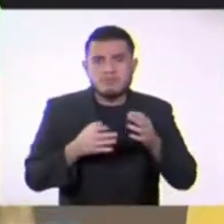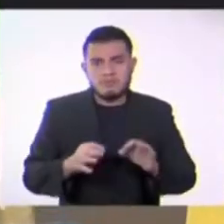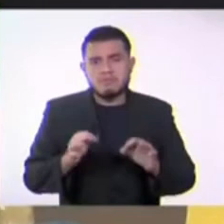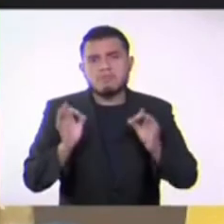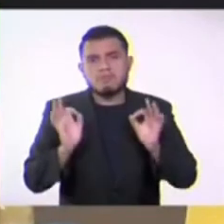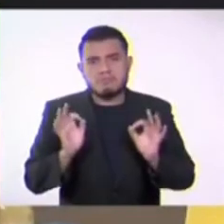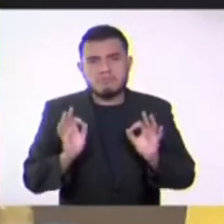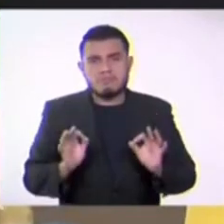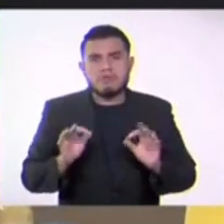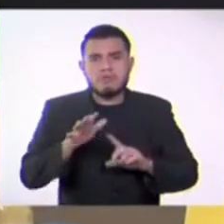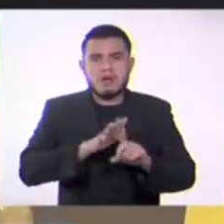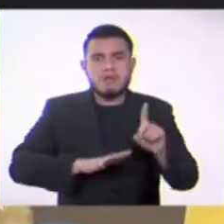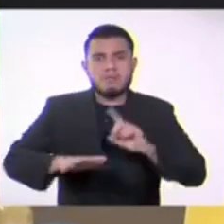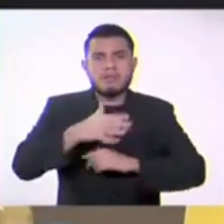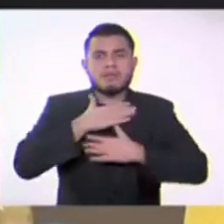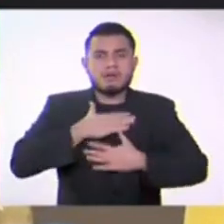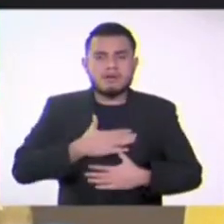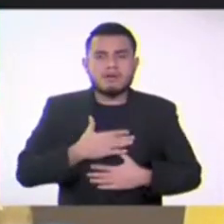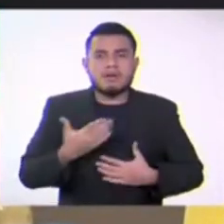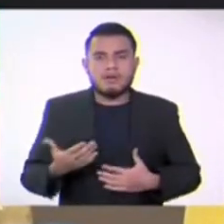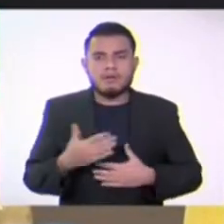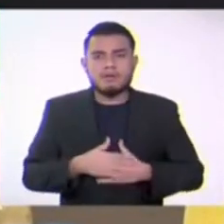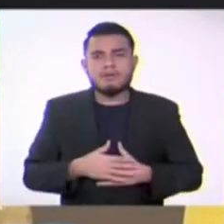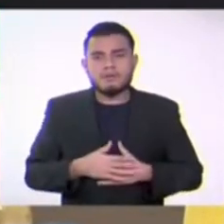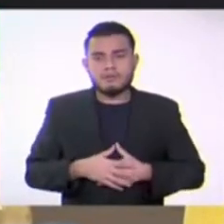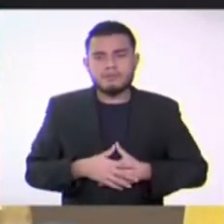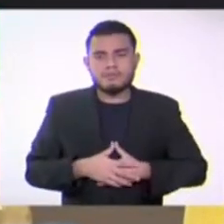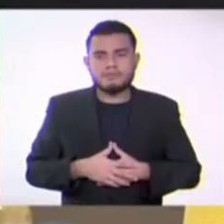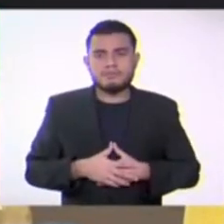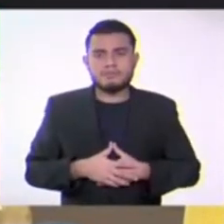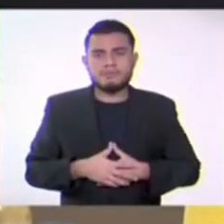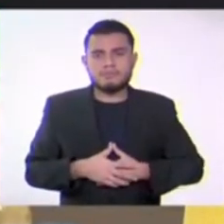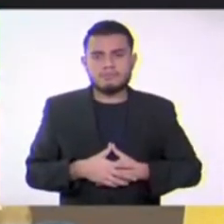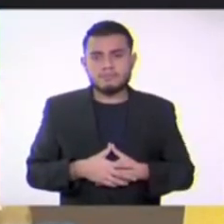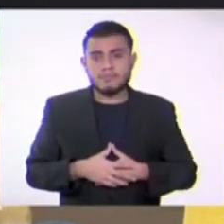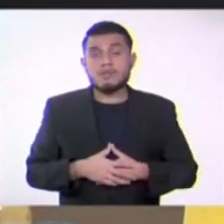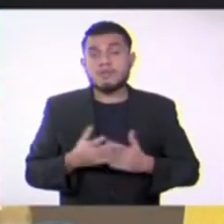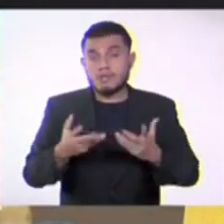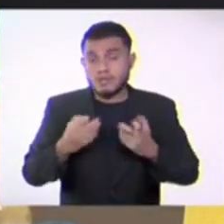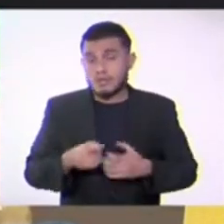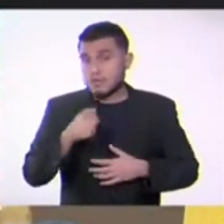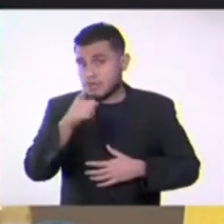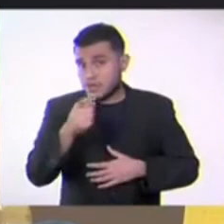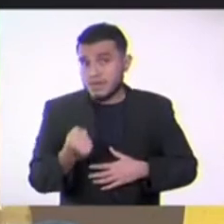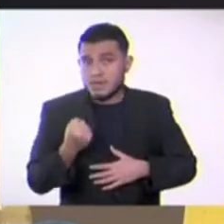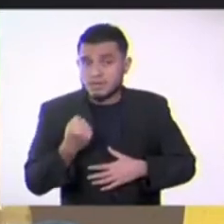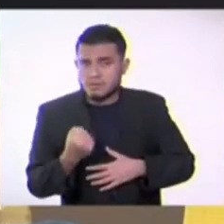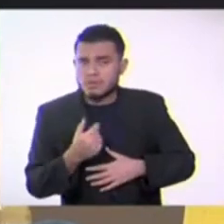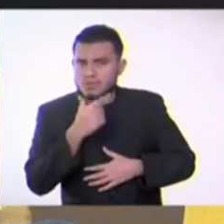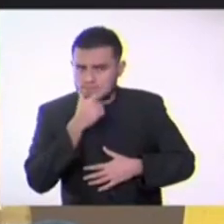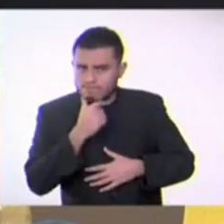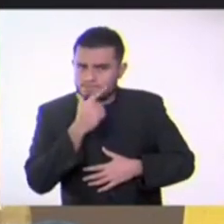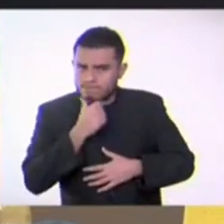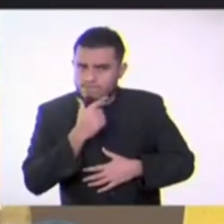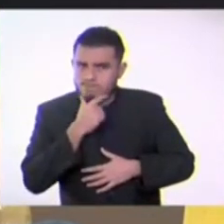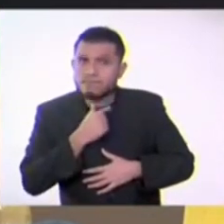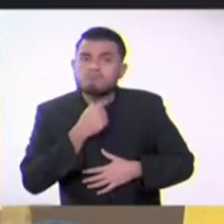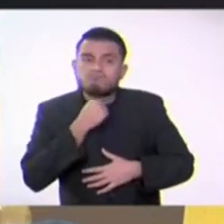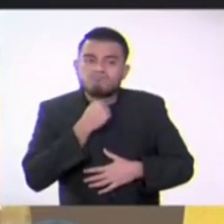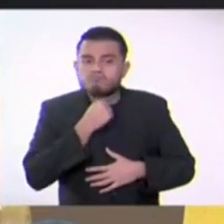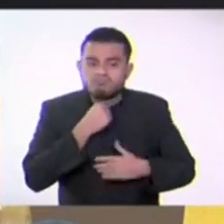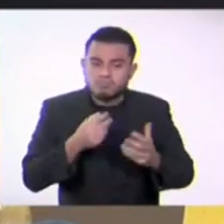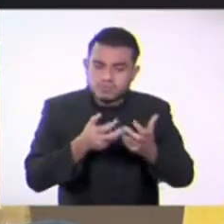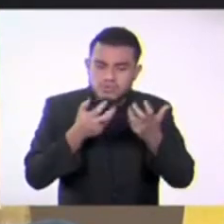de un ambiente relajado, en realidad lo que busca es despertarle al estudiante esa curiosidad por conocer